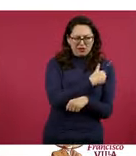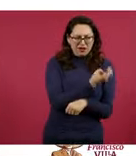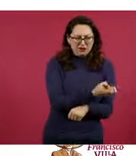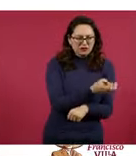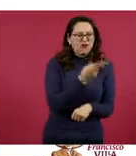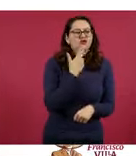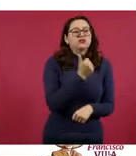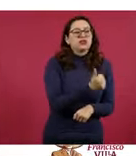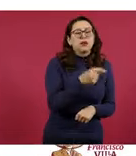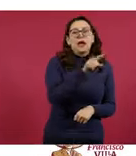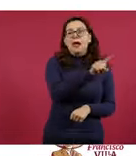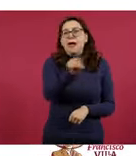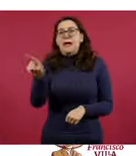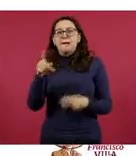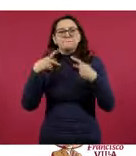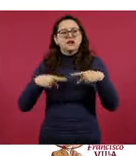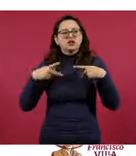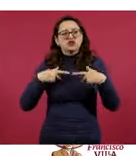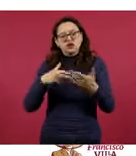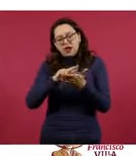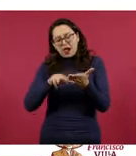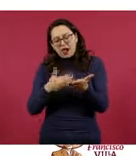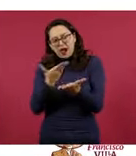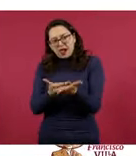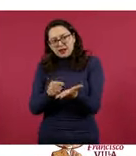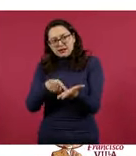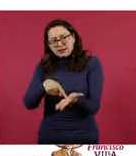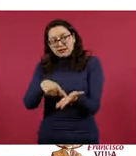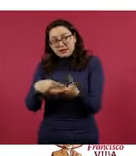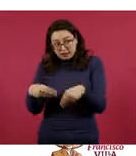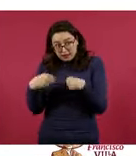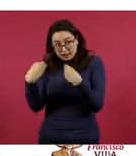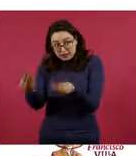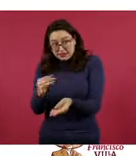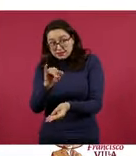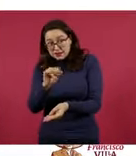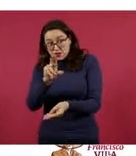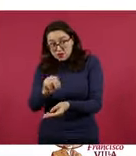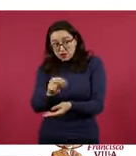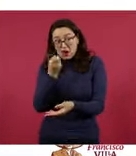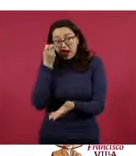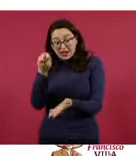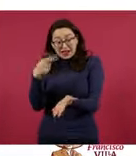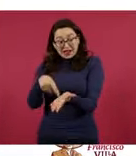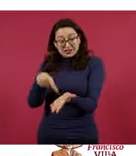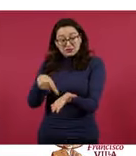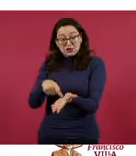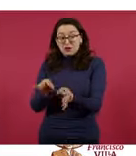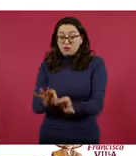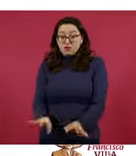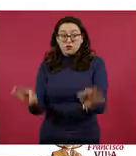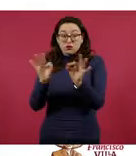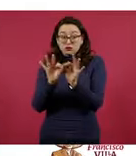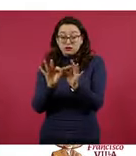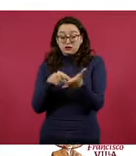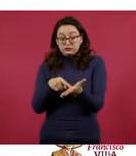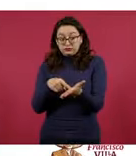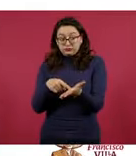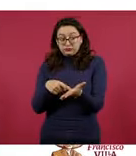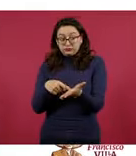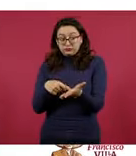de la gente que después de ir a la consulta va a la farmacia y se le surte una receta o se le surte de manera incompleta o